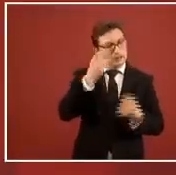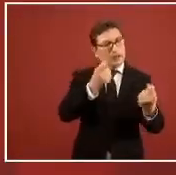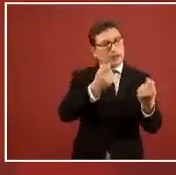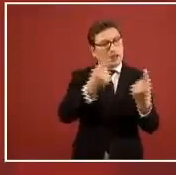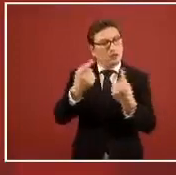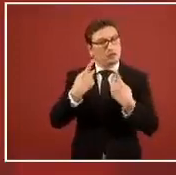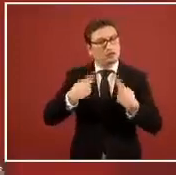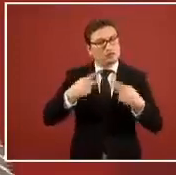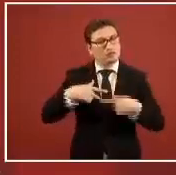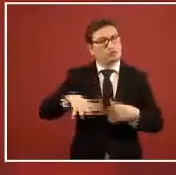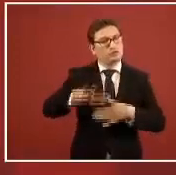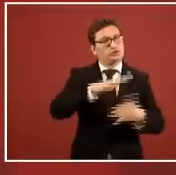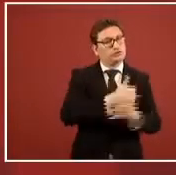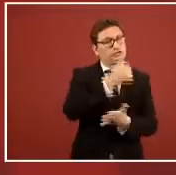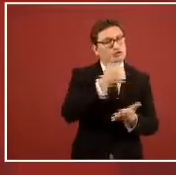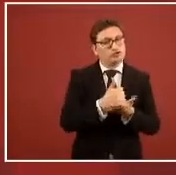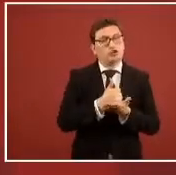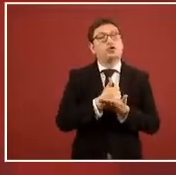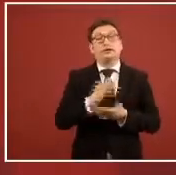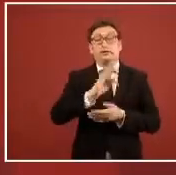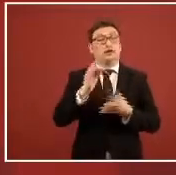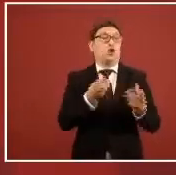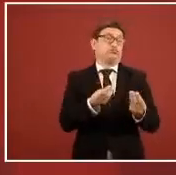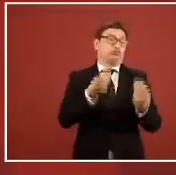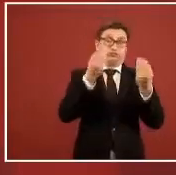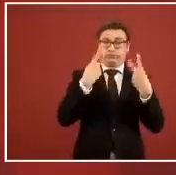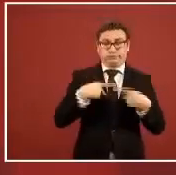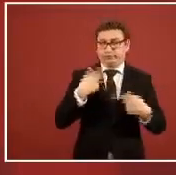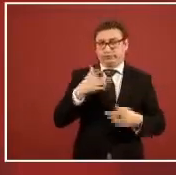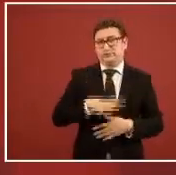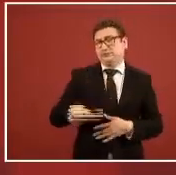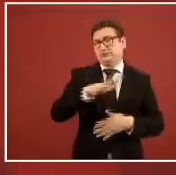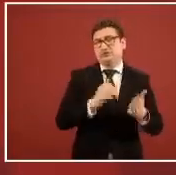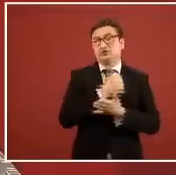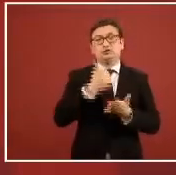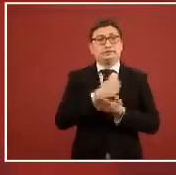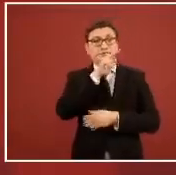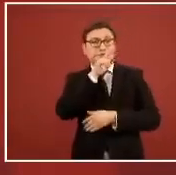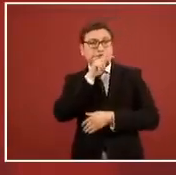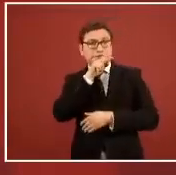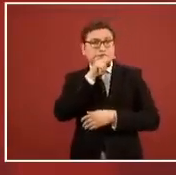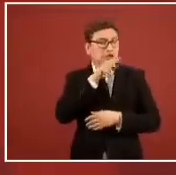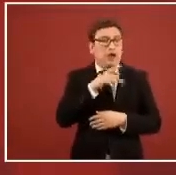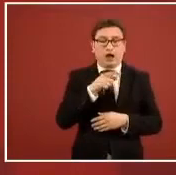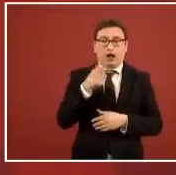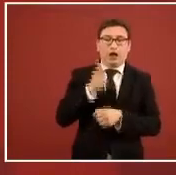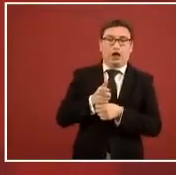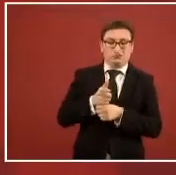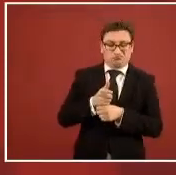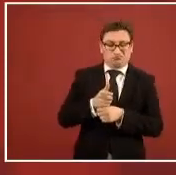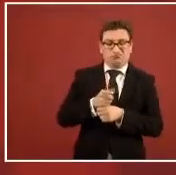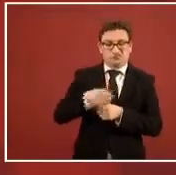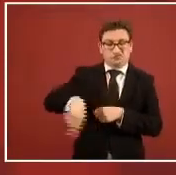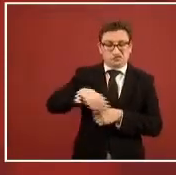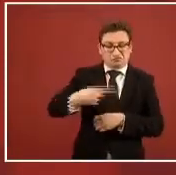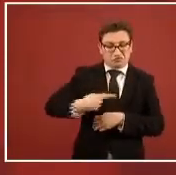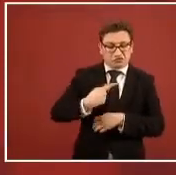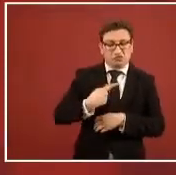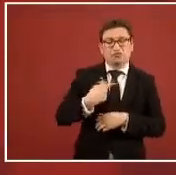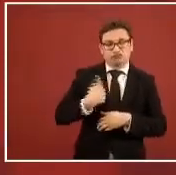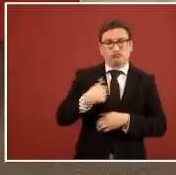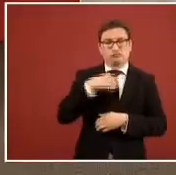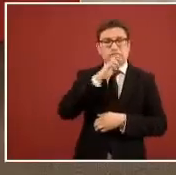una persona en la ciudadanía, seguramente decenas o centenas, que tiene esta inquietud, aprecio mucho que ustedes sean quienes la